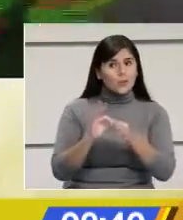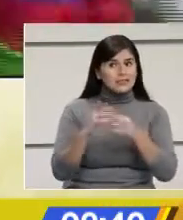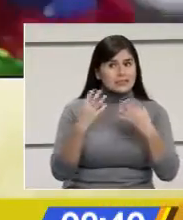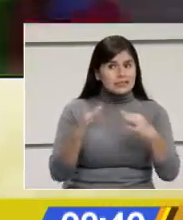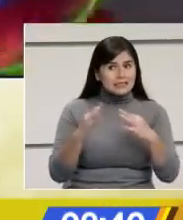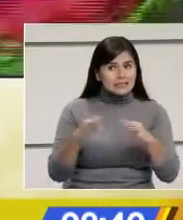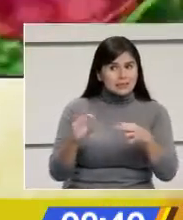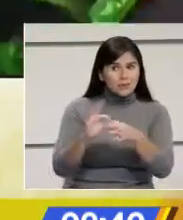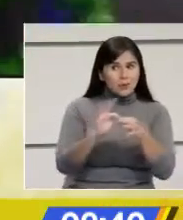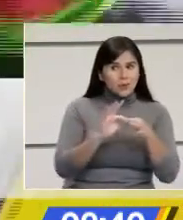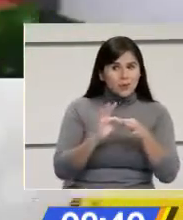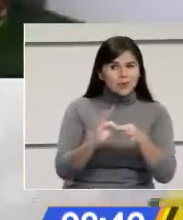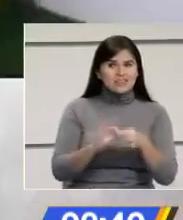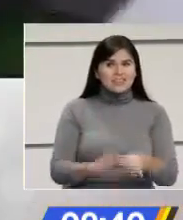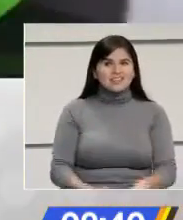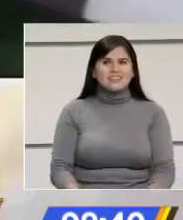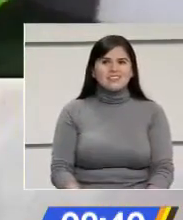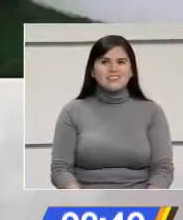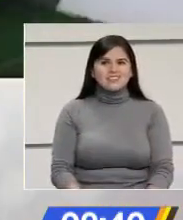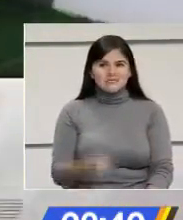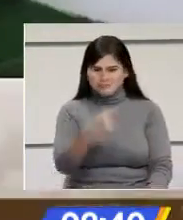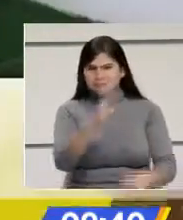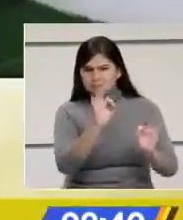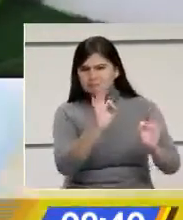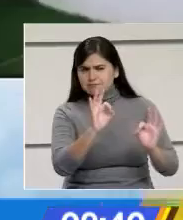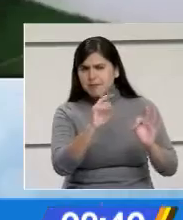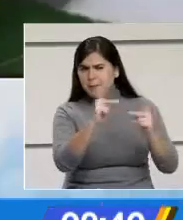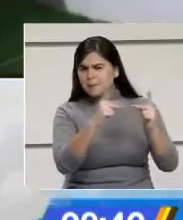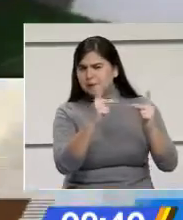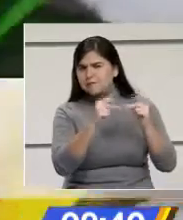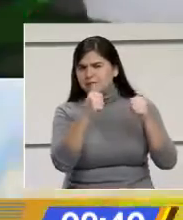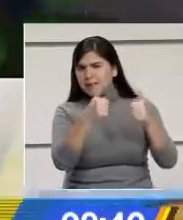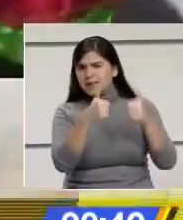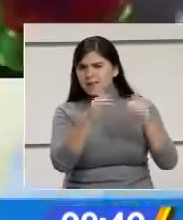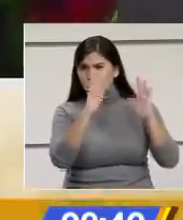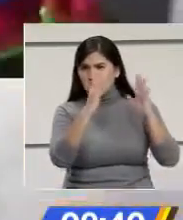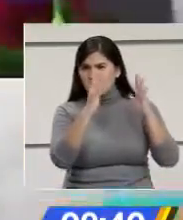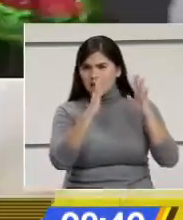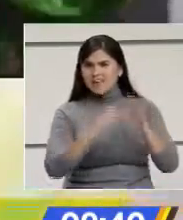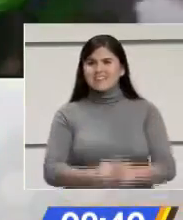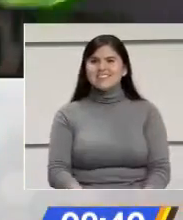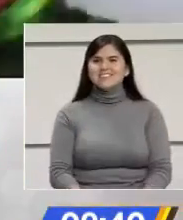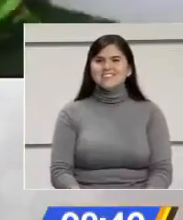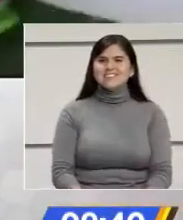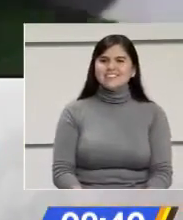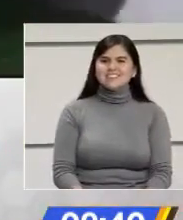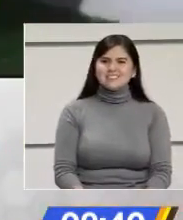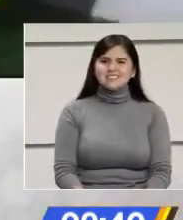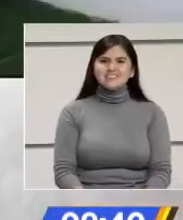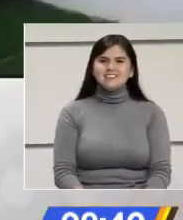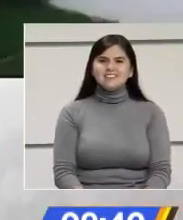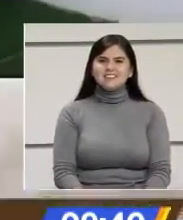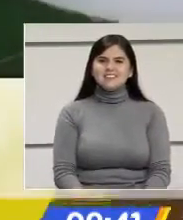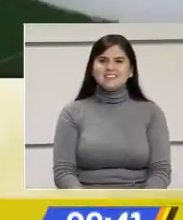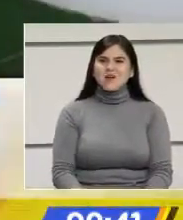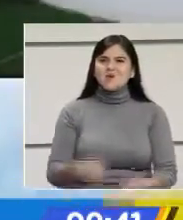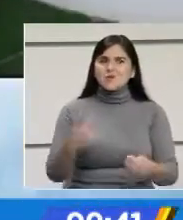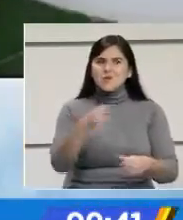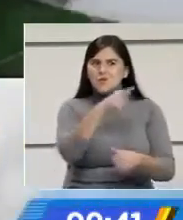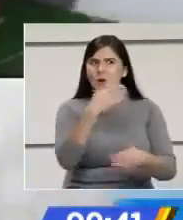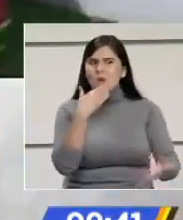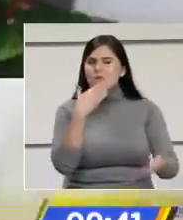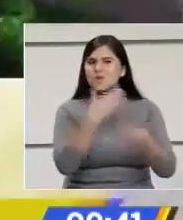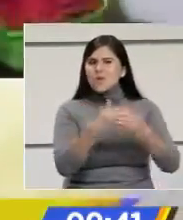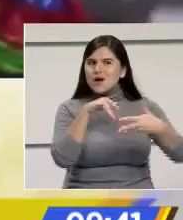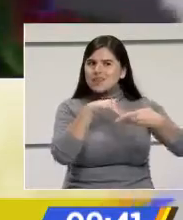ya lo tenemos. Ya lo tiene, ya lo estamos. Perfectísimo, eso. Adelante. Qué buenos alumnos que